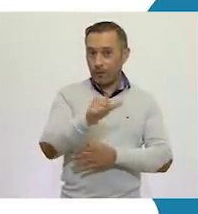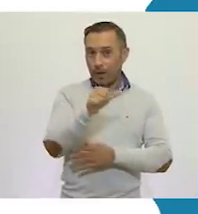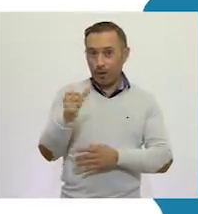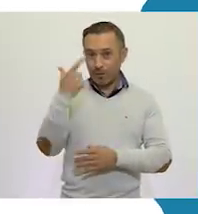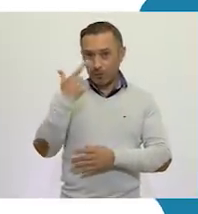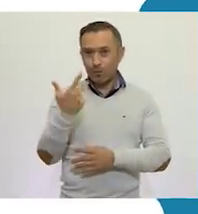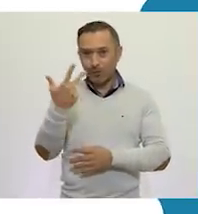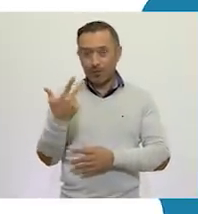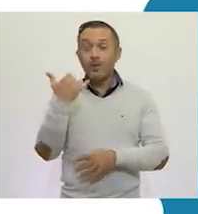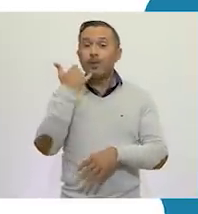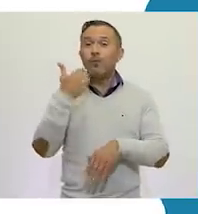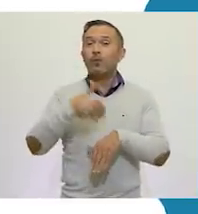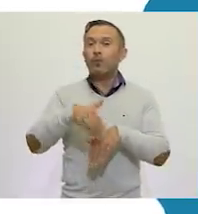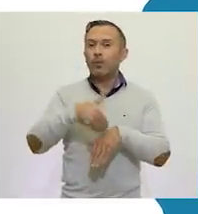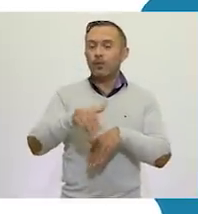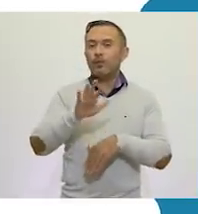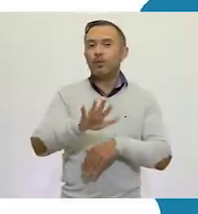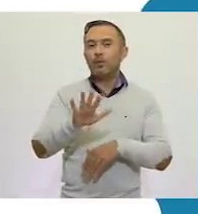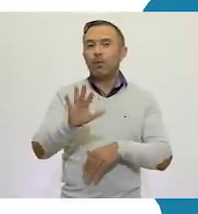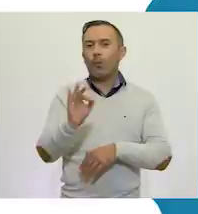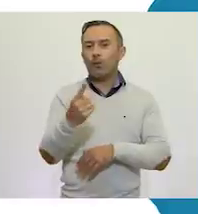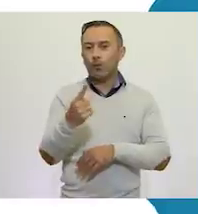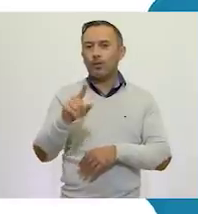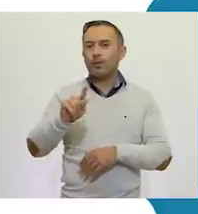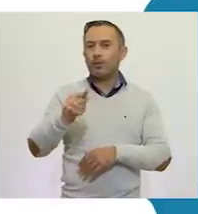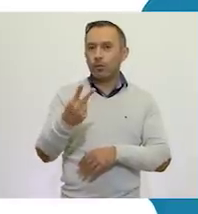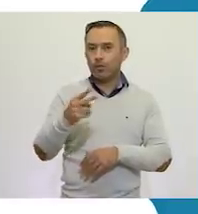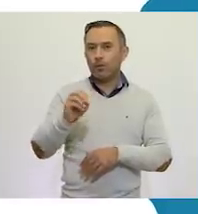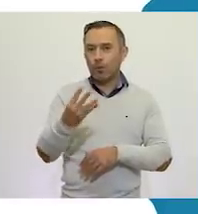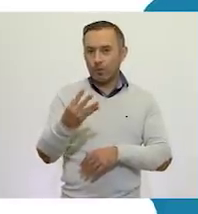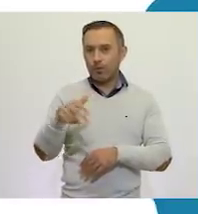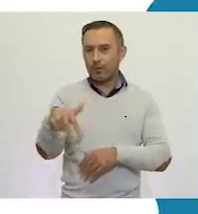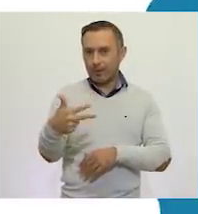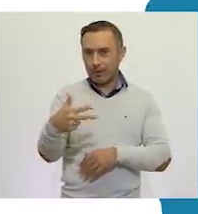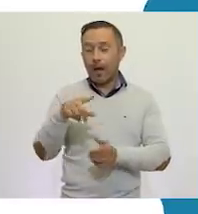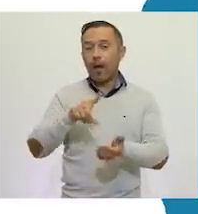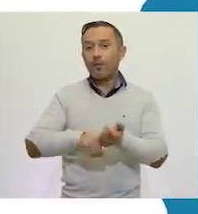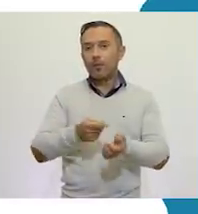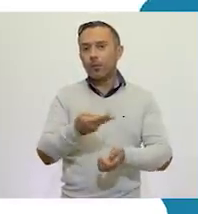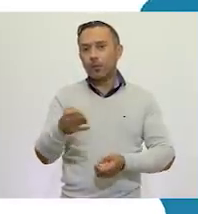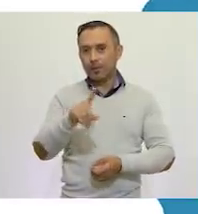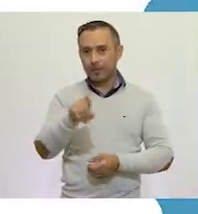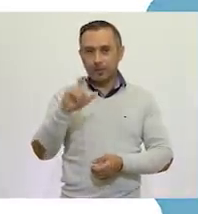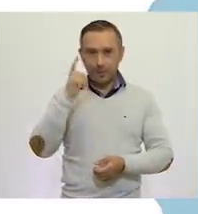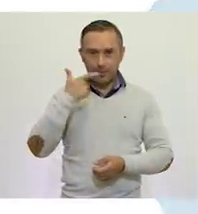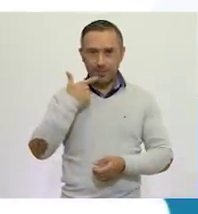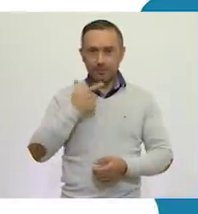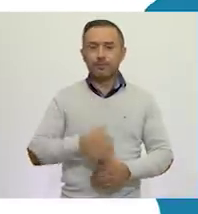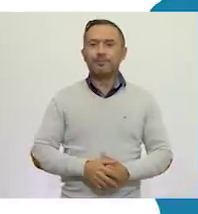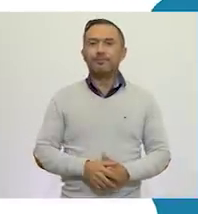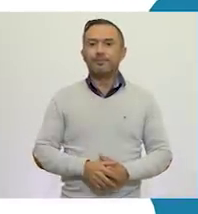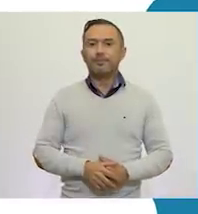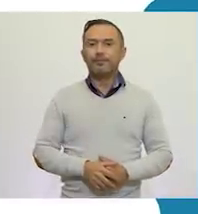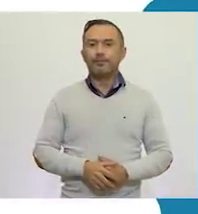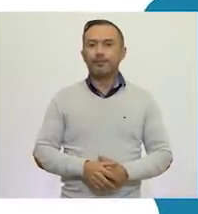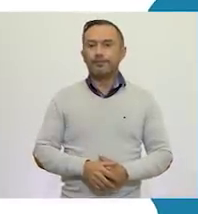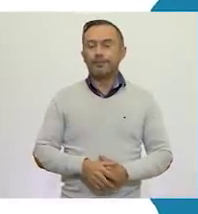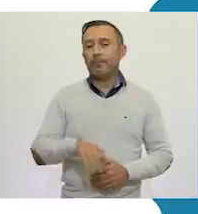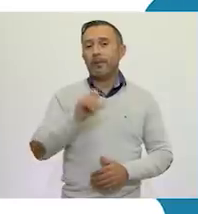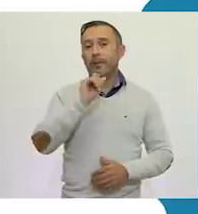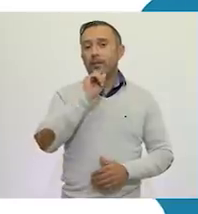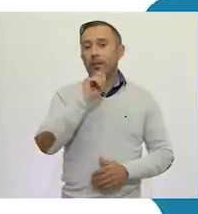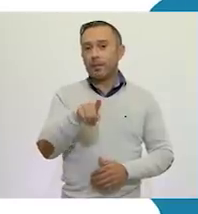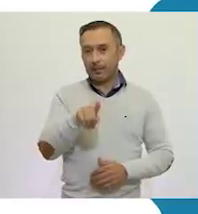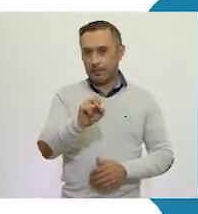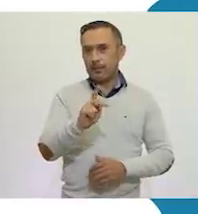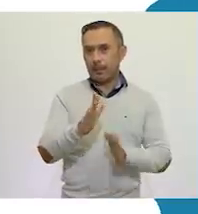teléfono 5541 72 04 13 con 100 líneas. También puedes encontrar los libros de